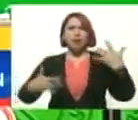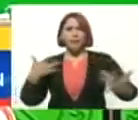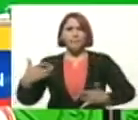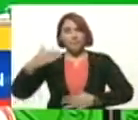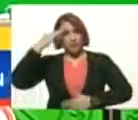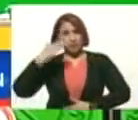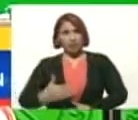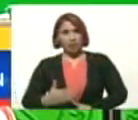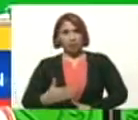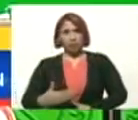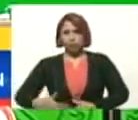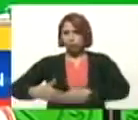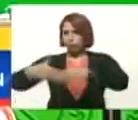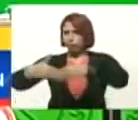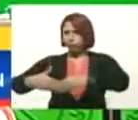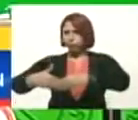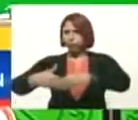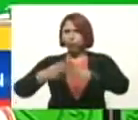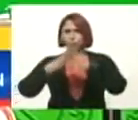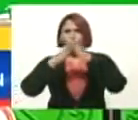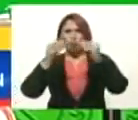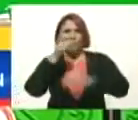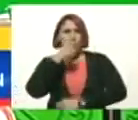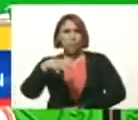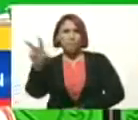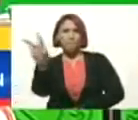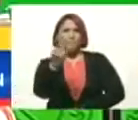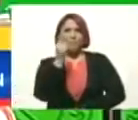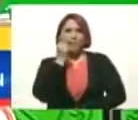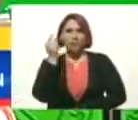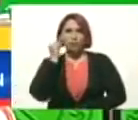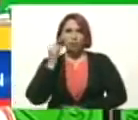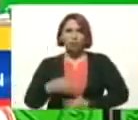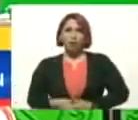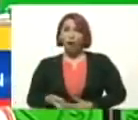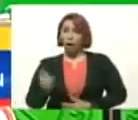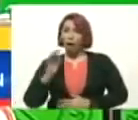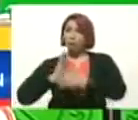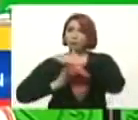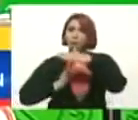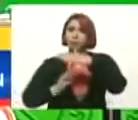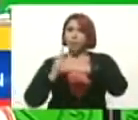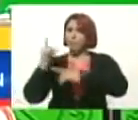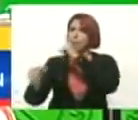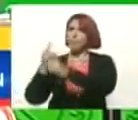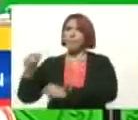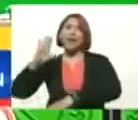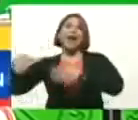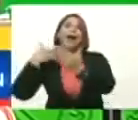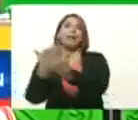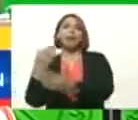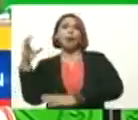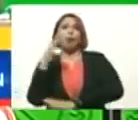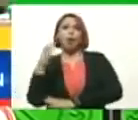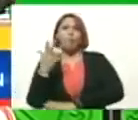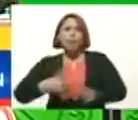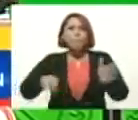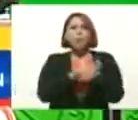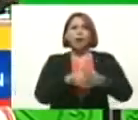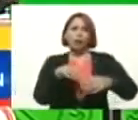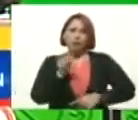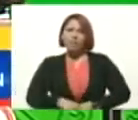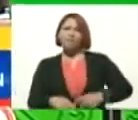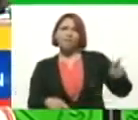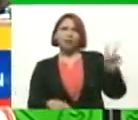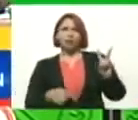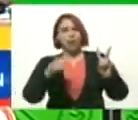mis manos, las dos manos, a los venezolanos y venezolanas que hayan emigrado a Colombia para que vuelvan a su patria, Venezuela, para